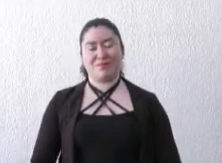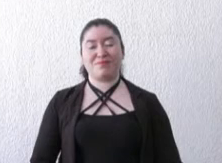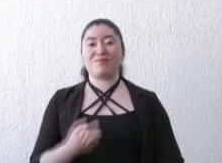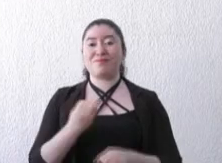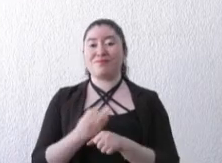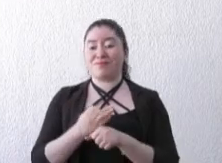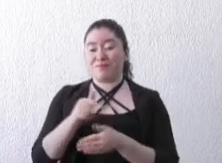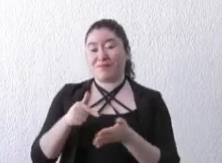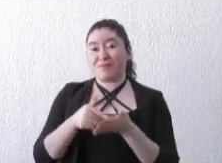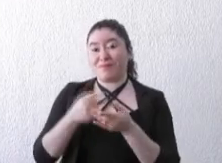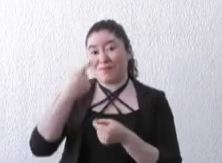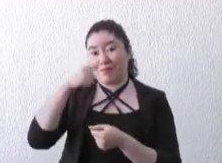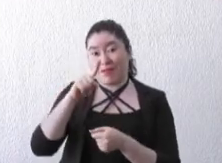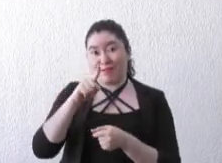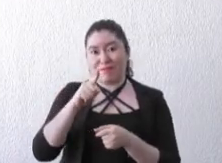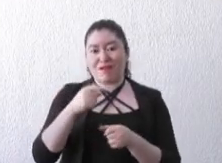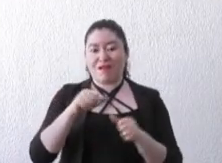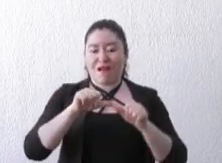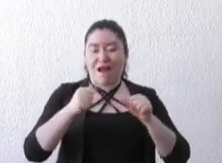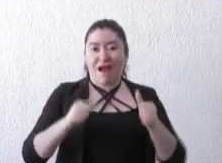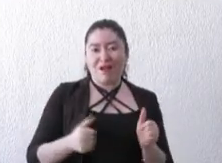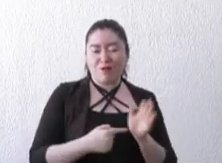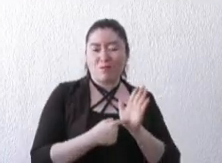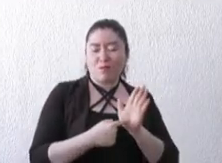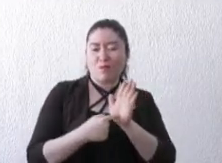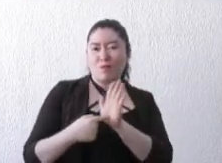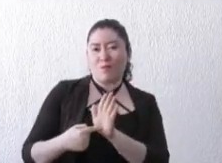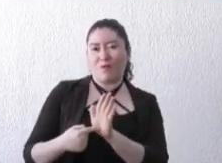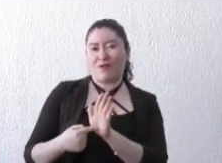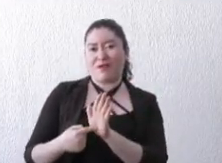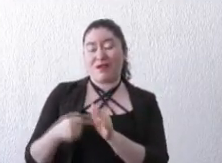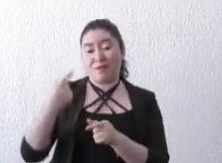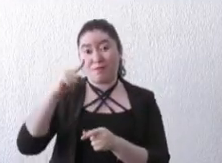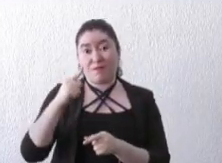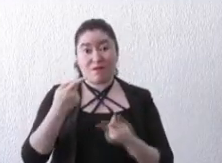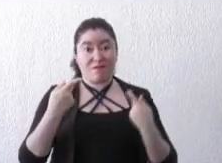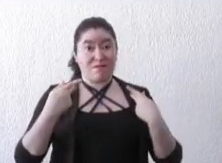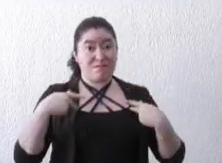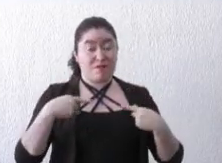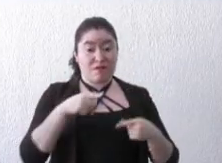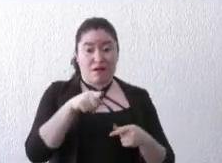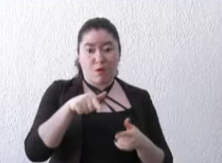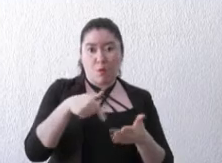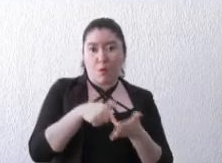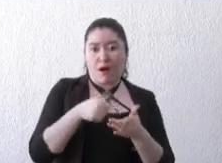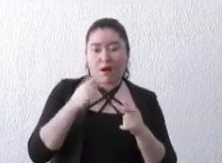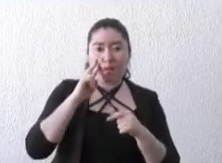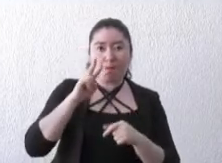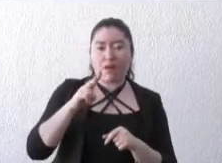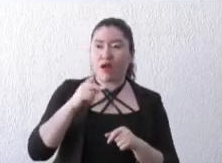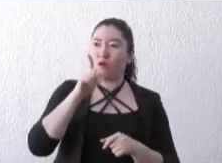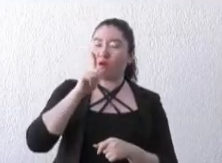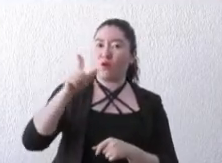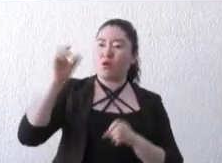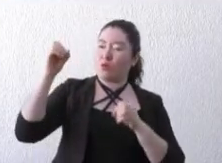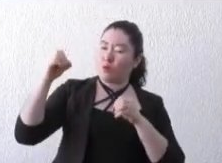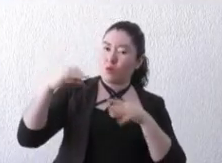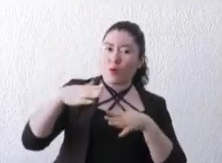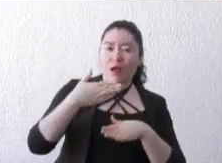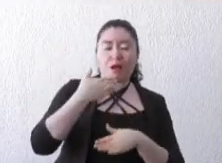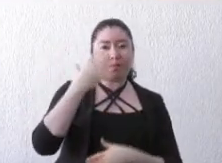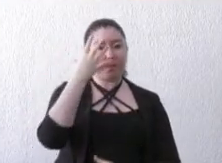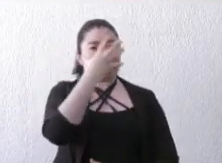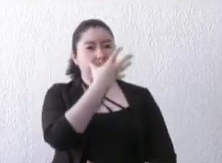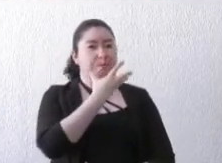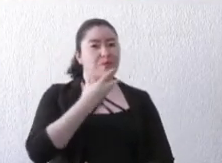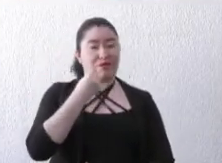pago en especie que se hace de artistas a la Secretaría de Cultura para ver el potencial de esta galería iluminada, hermosa, en el edificio